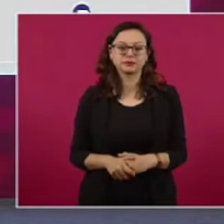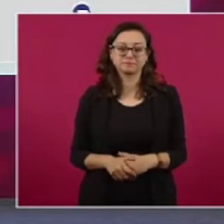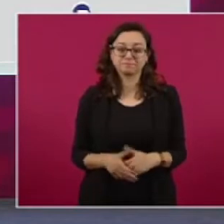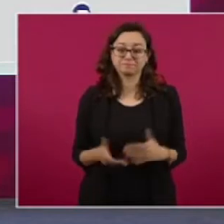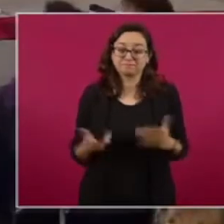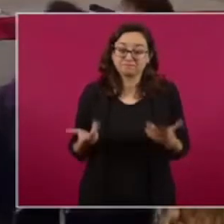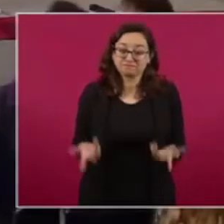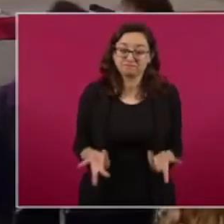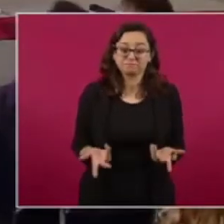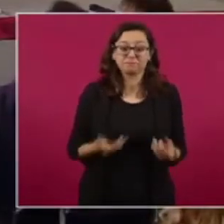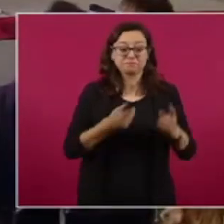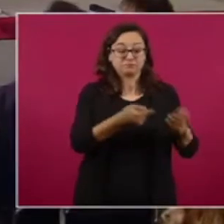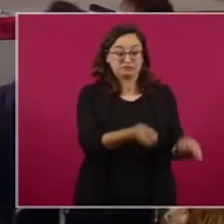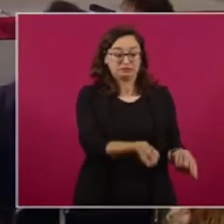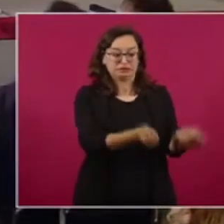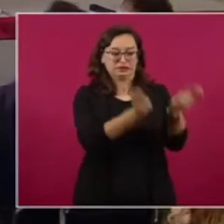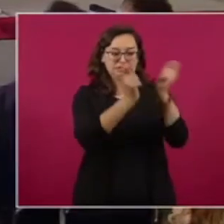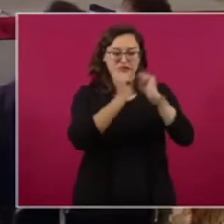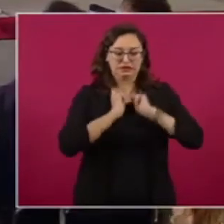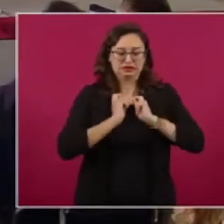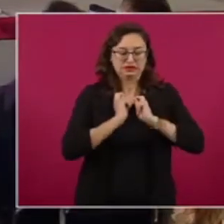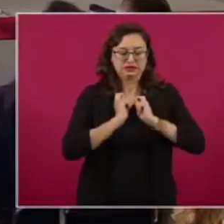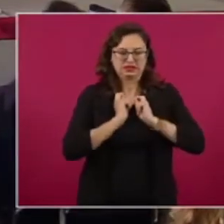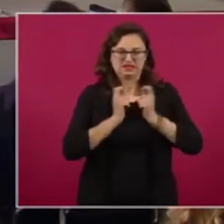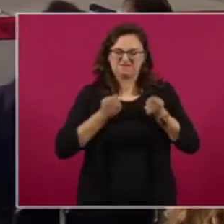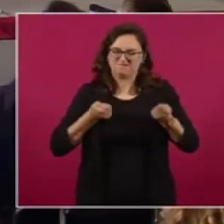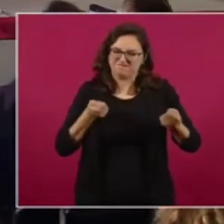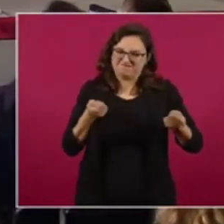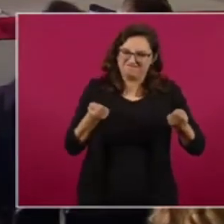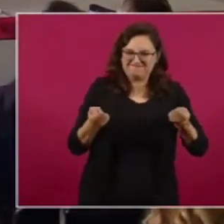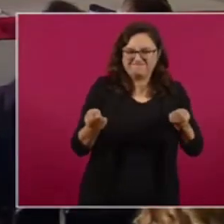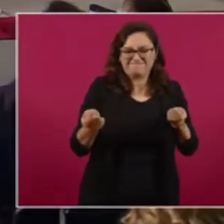Entonces, llegamos y empezamos